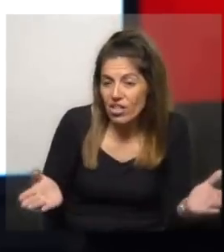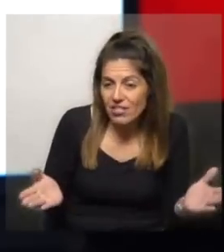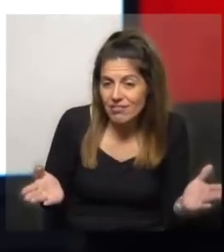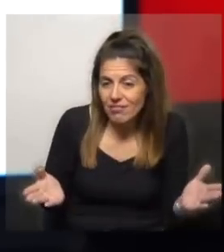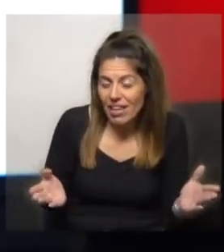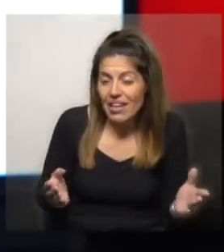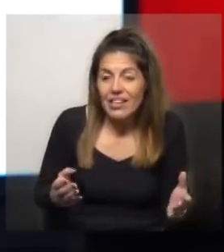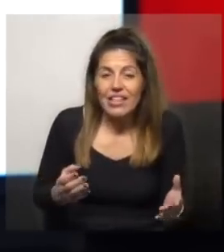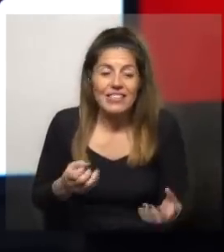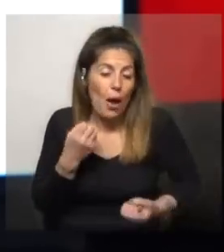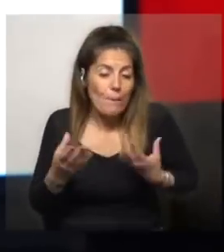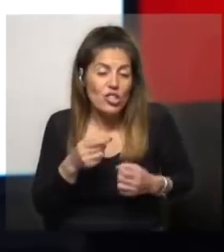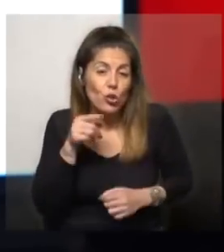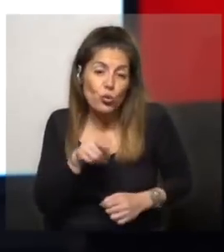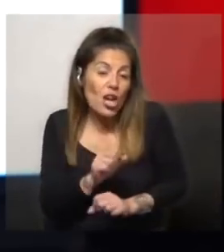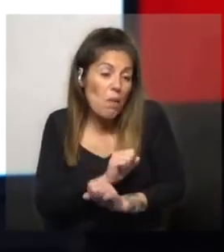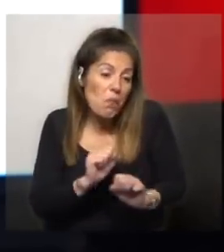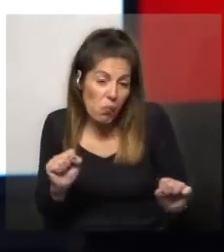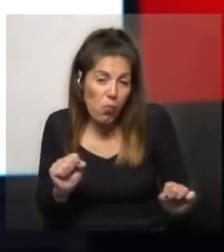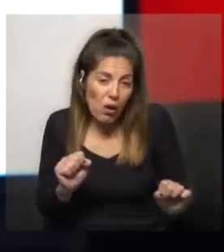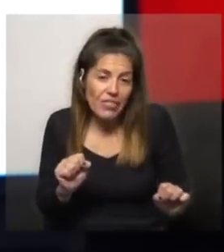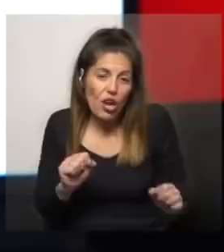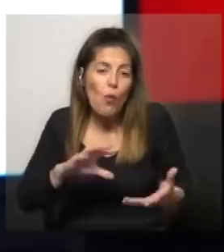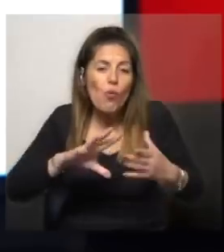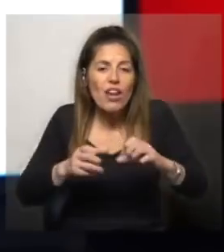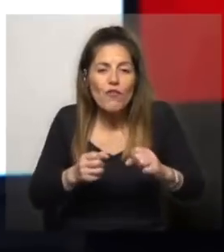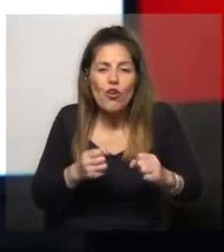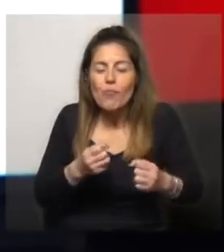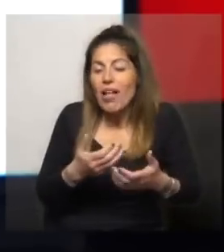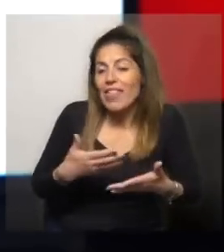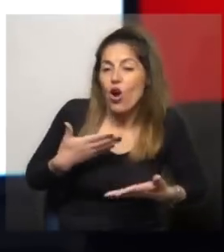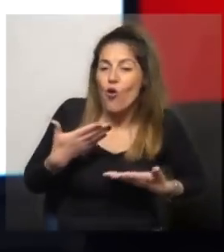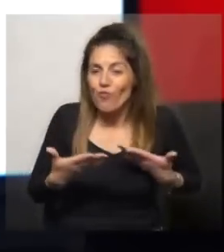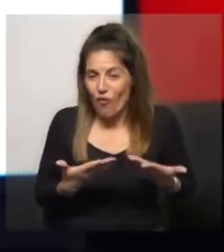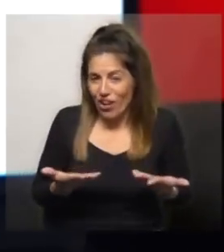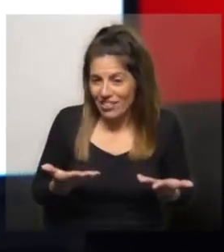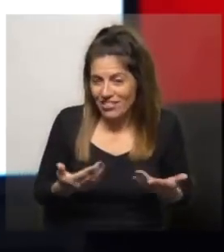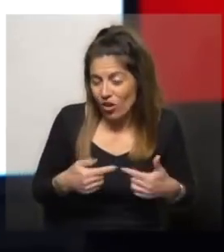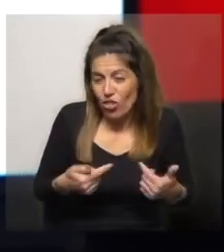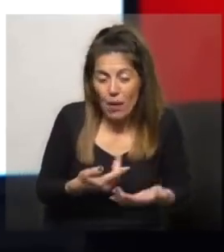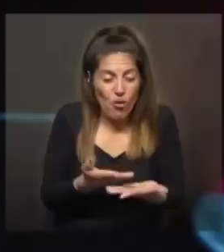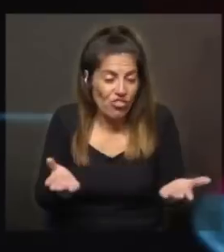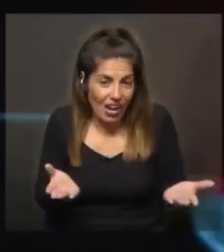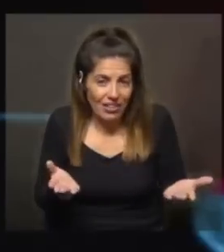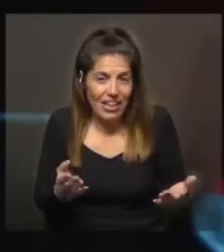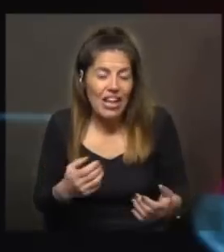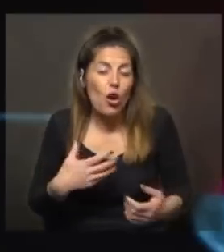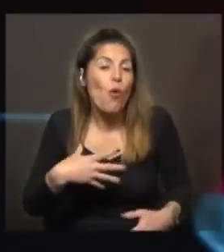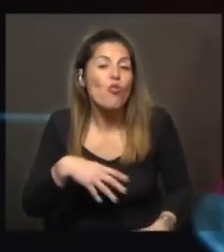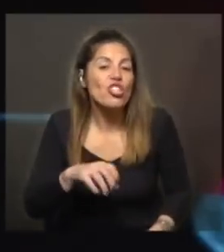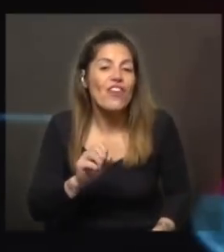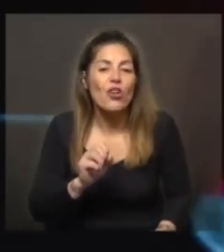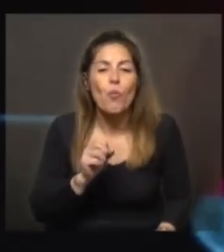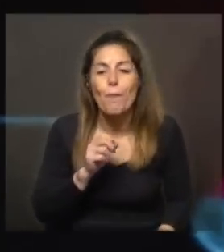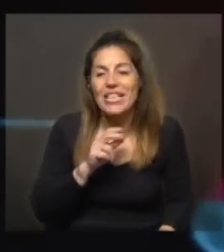y esa expresión tuya puede ser una un poco como una manera de conmoverse o o algo así sí de llevar un mensaje no